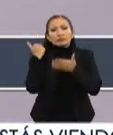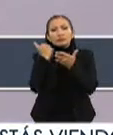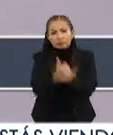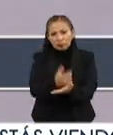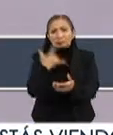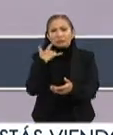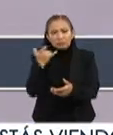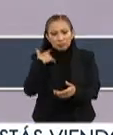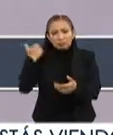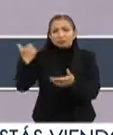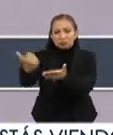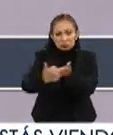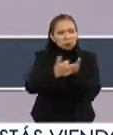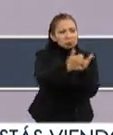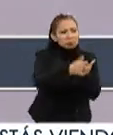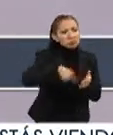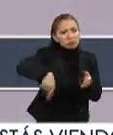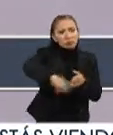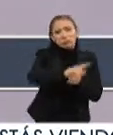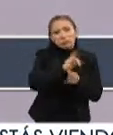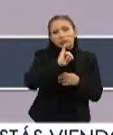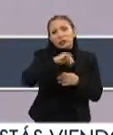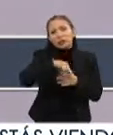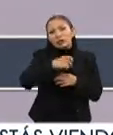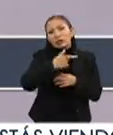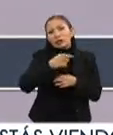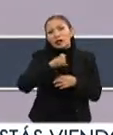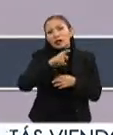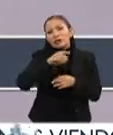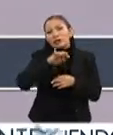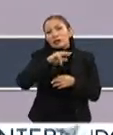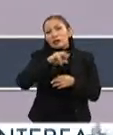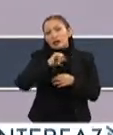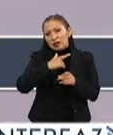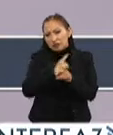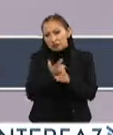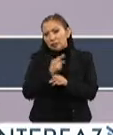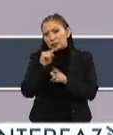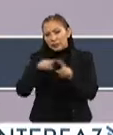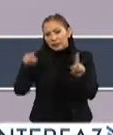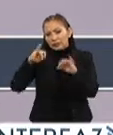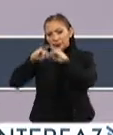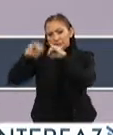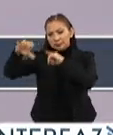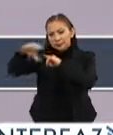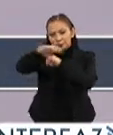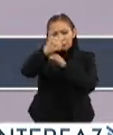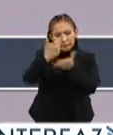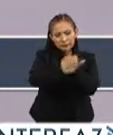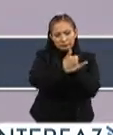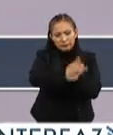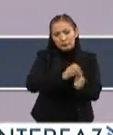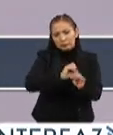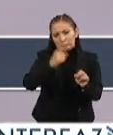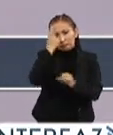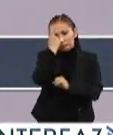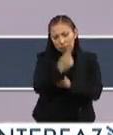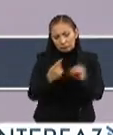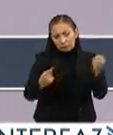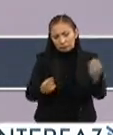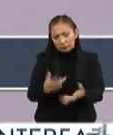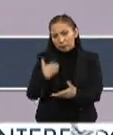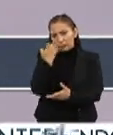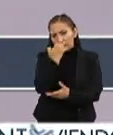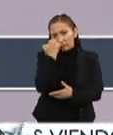colaboración intensa como lo requiere una ingeniería de este tipo, una carrera de este tipo entre varias instituciones, entre ellas por supuesto